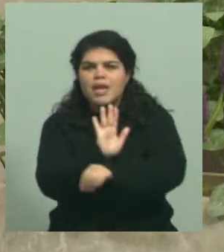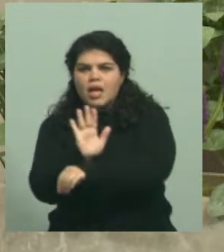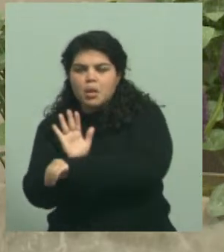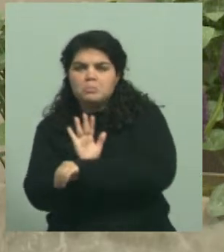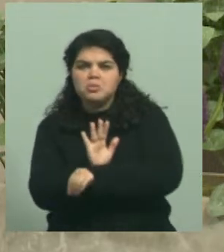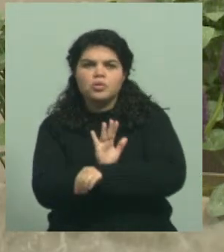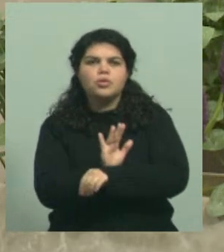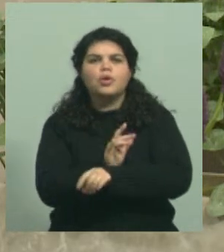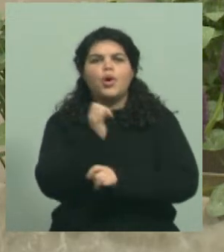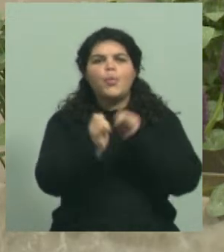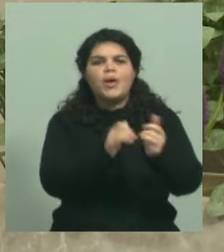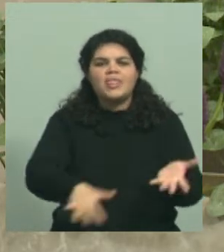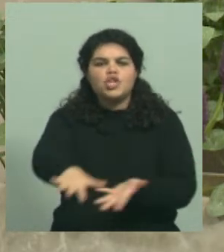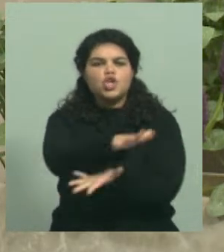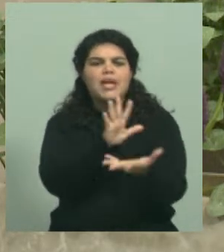ciencia es algo